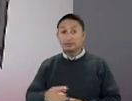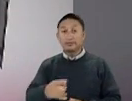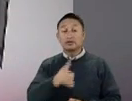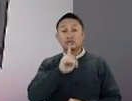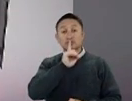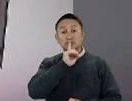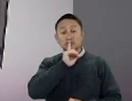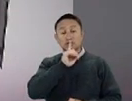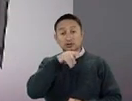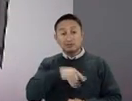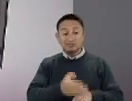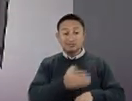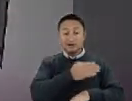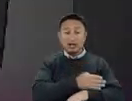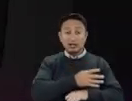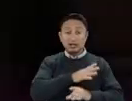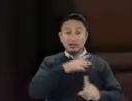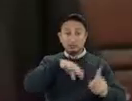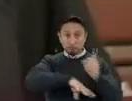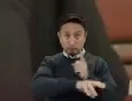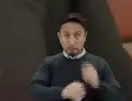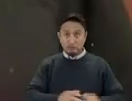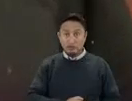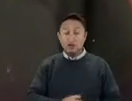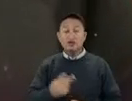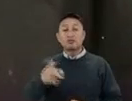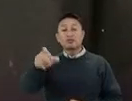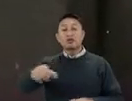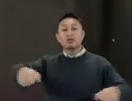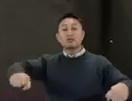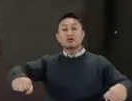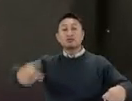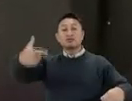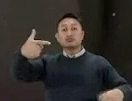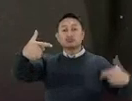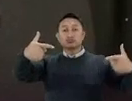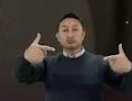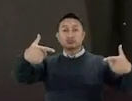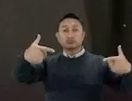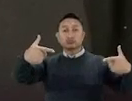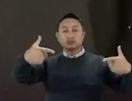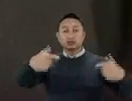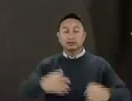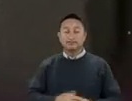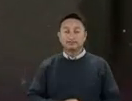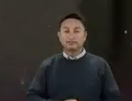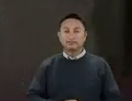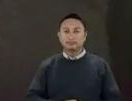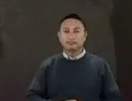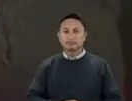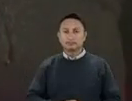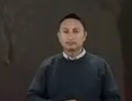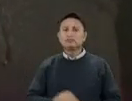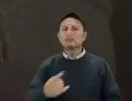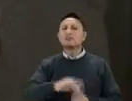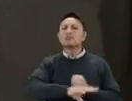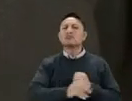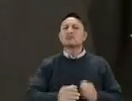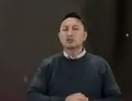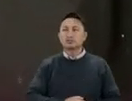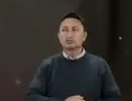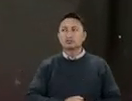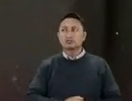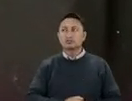cuando les robaron hace un par de meses. Dos tipos en moto con armas de fuego. ¿Y qué se les llevaron? Casi